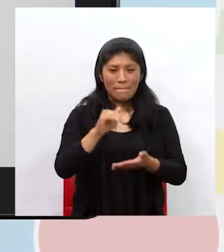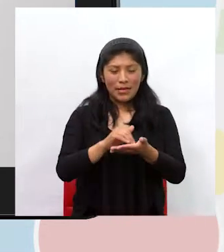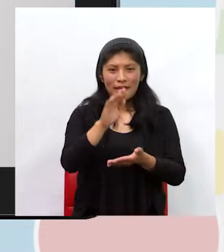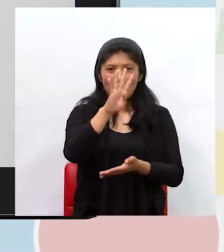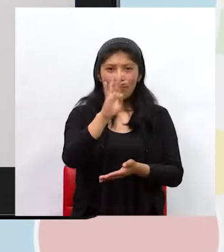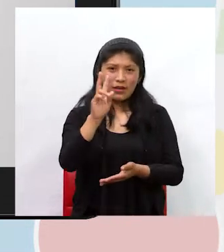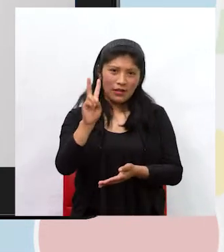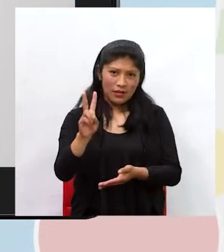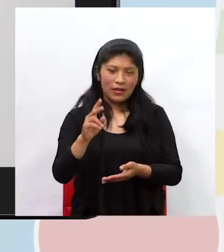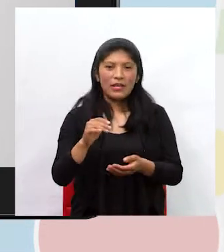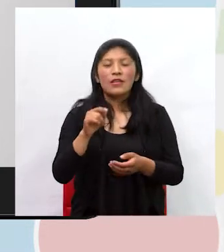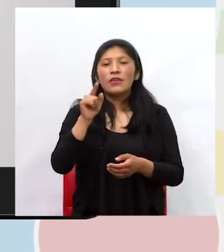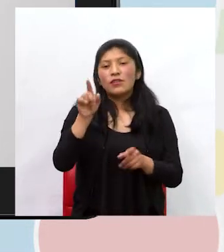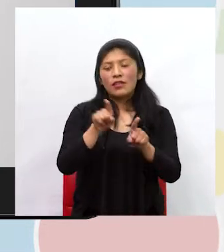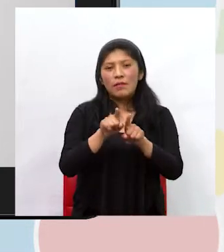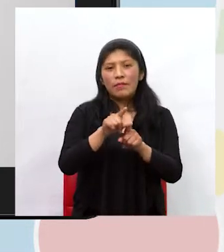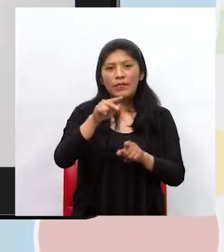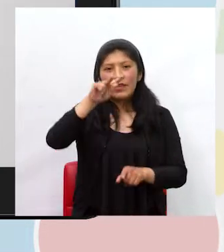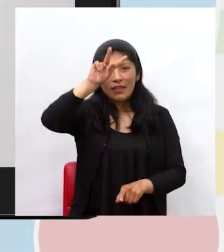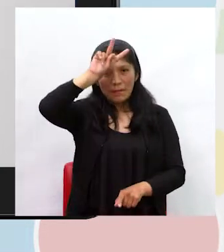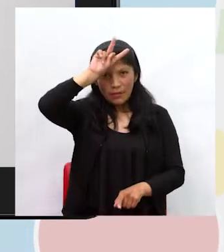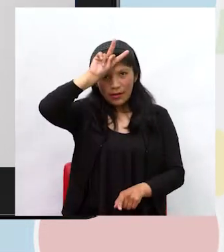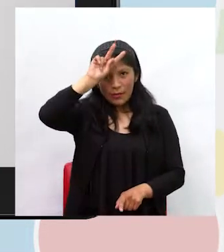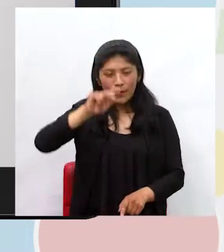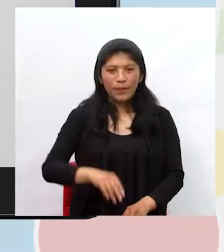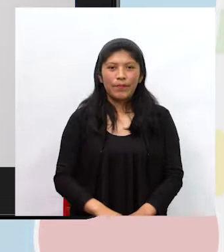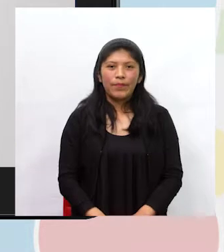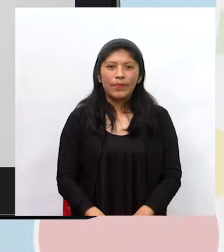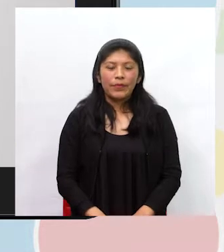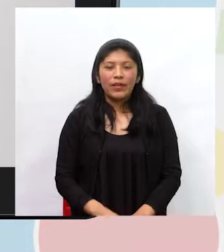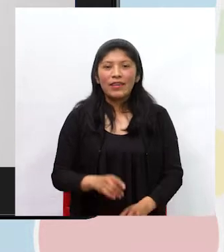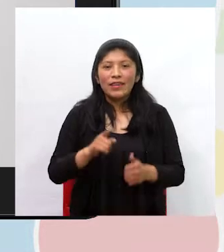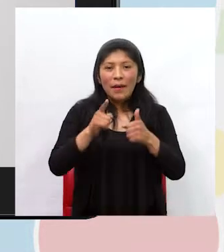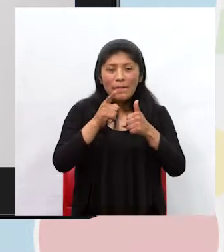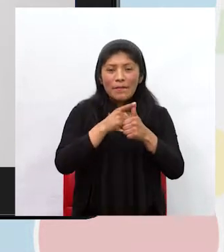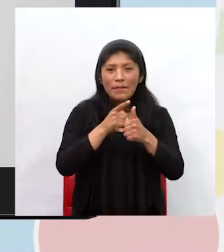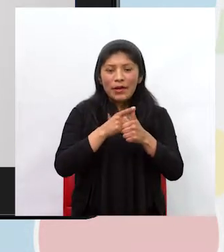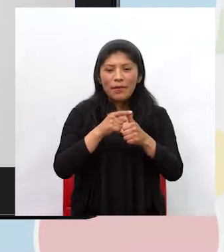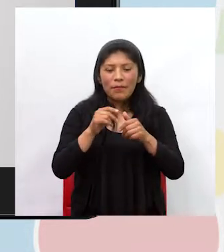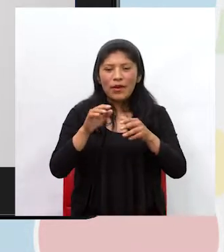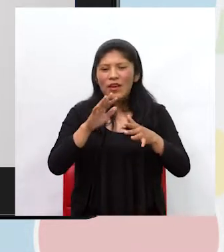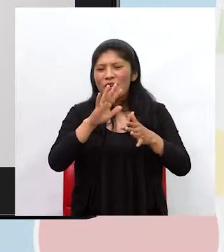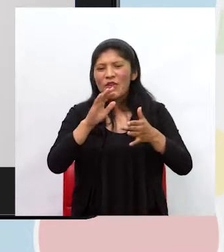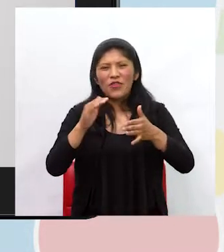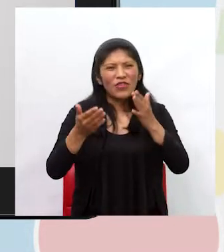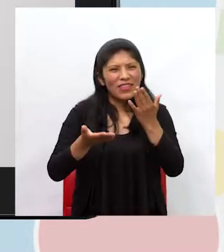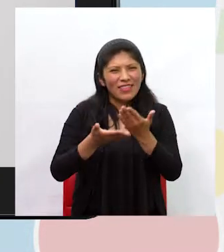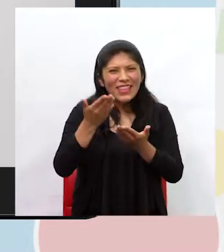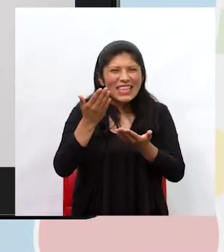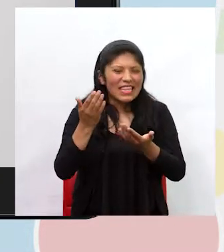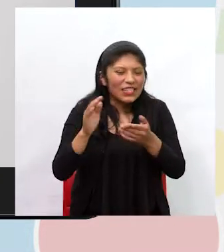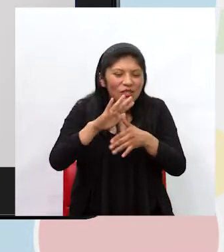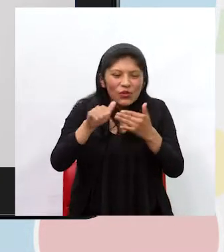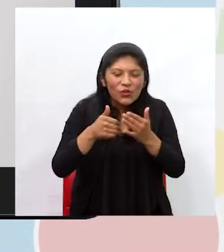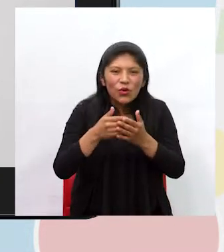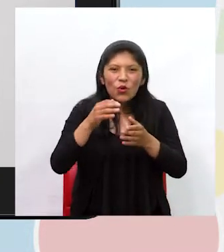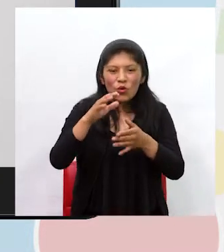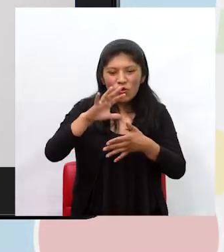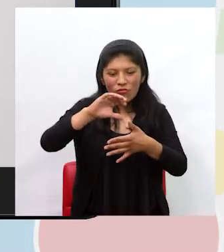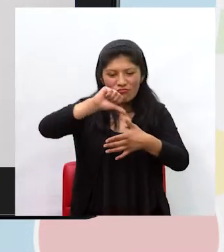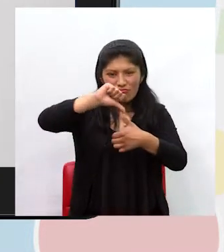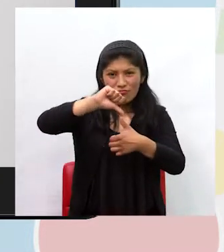1542 el Virreinato del Perú, que primero cubre casi toda América del